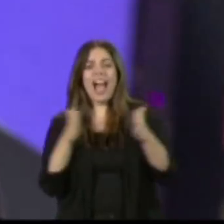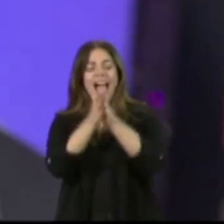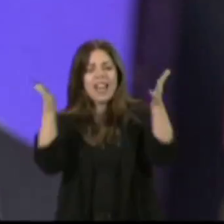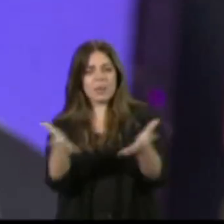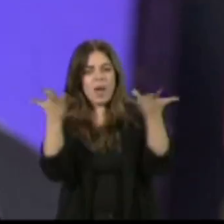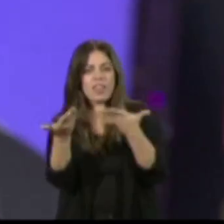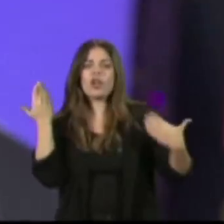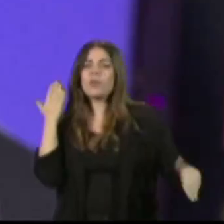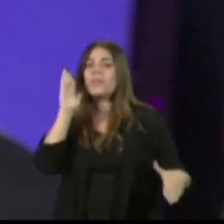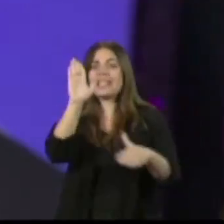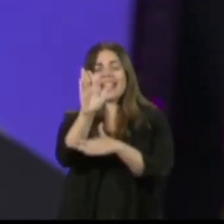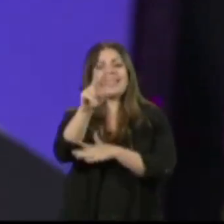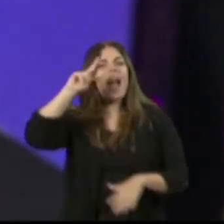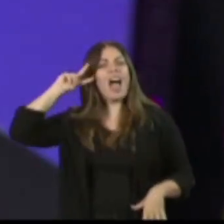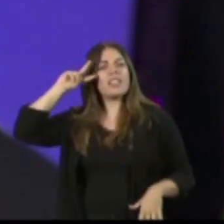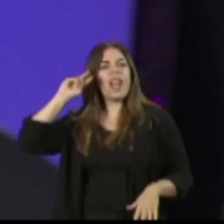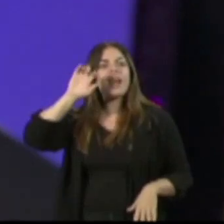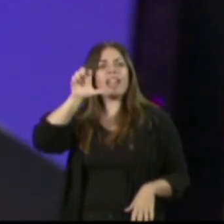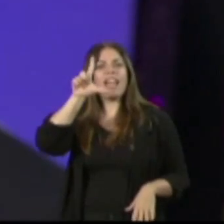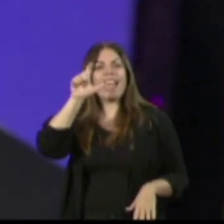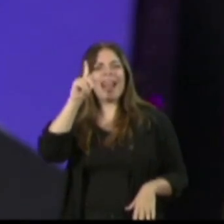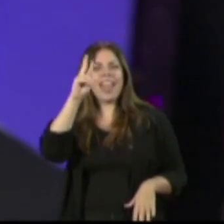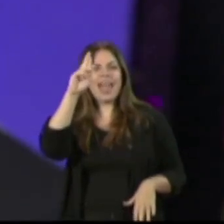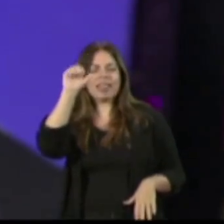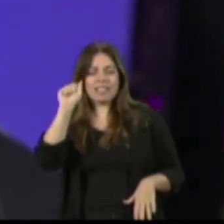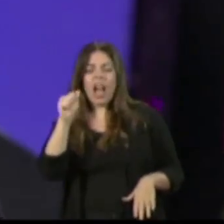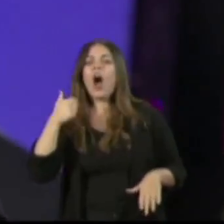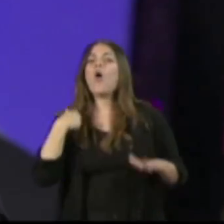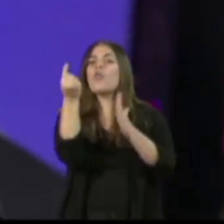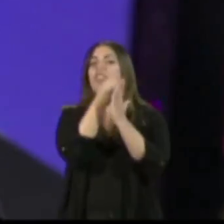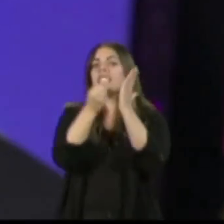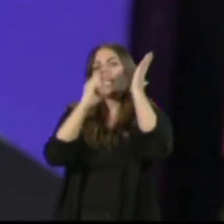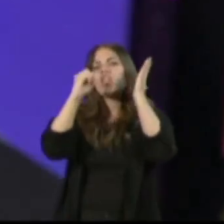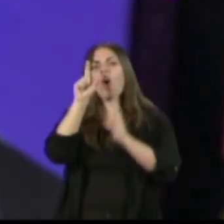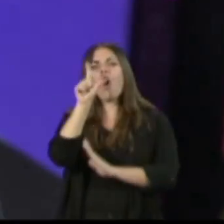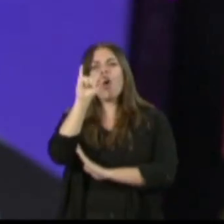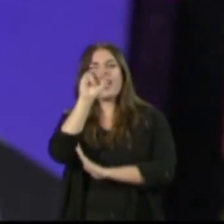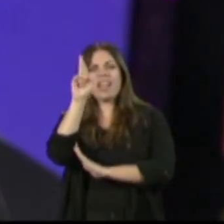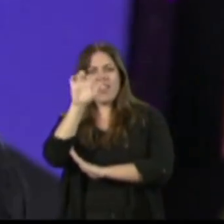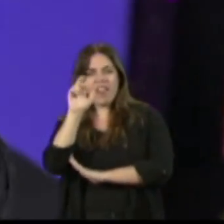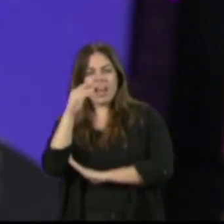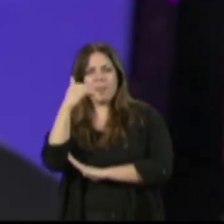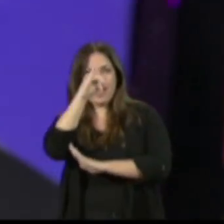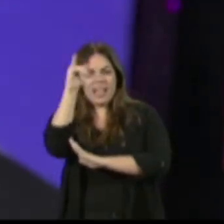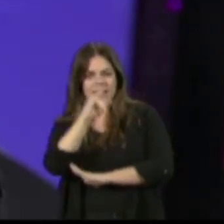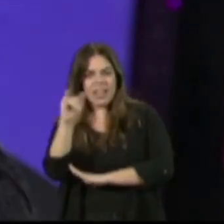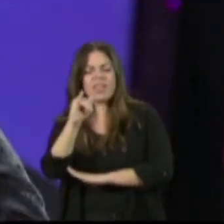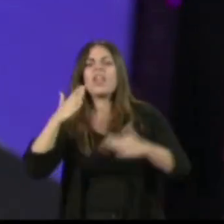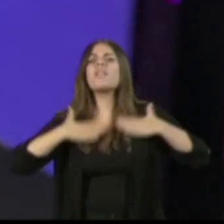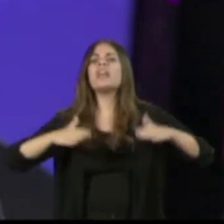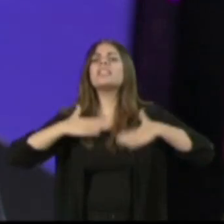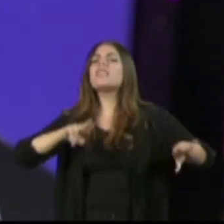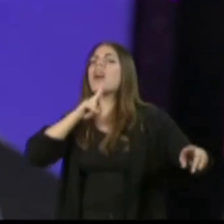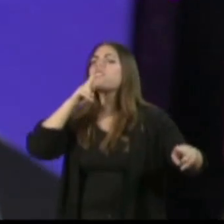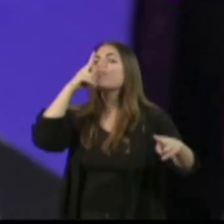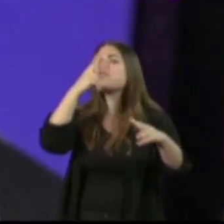Drac Electra con un diseño de Oliver Benítez. Benítez, con la fantasía, siempre te han